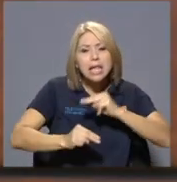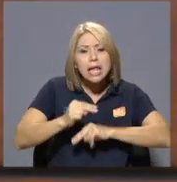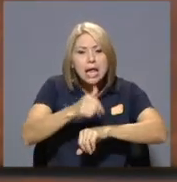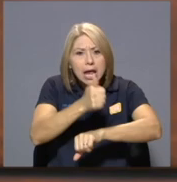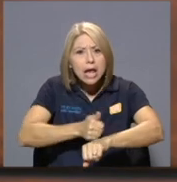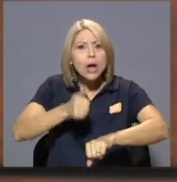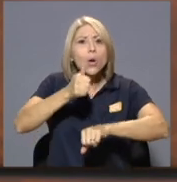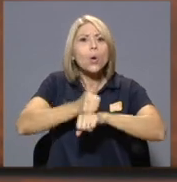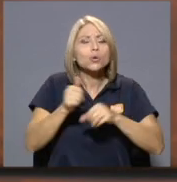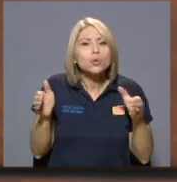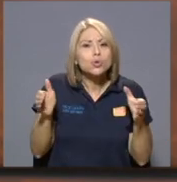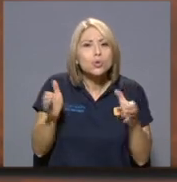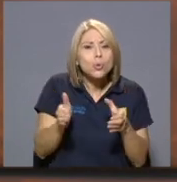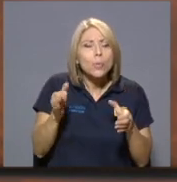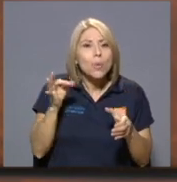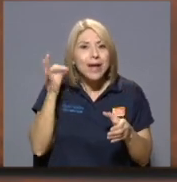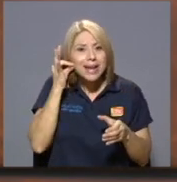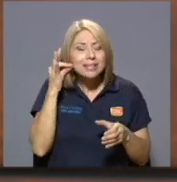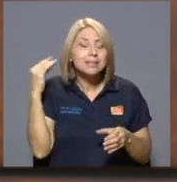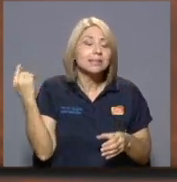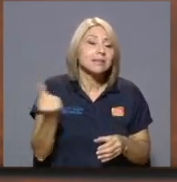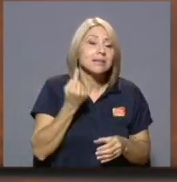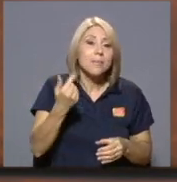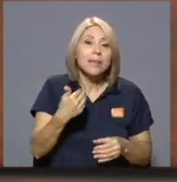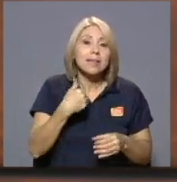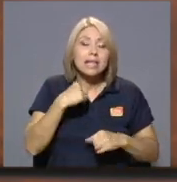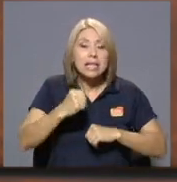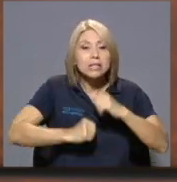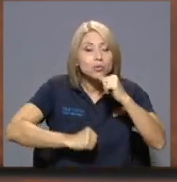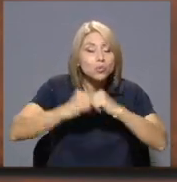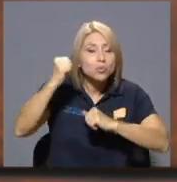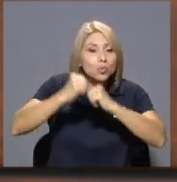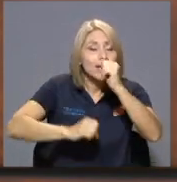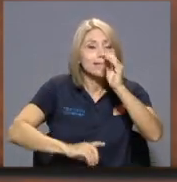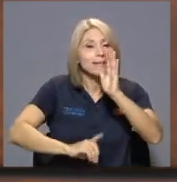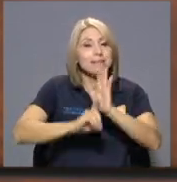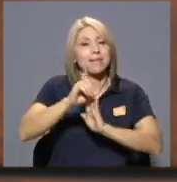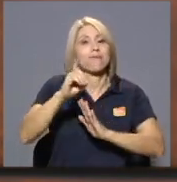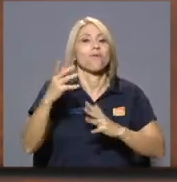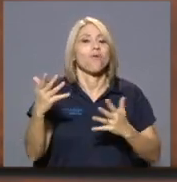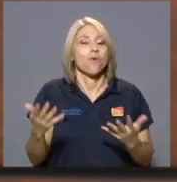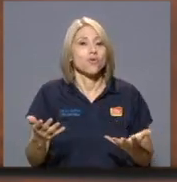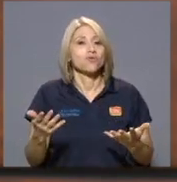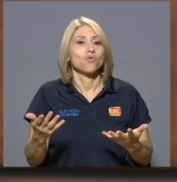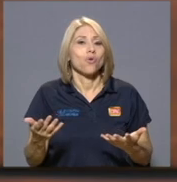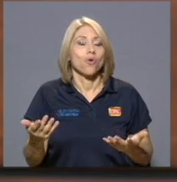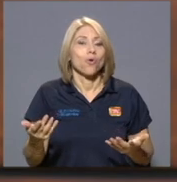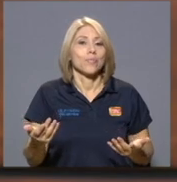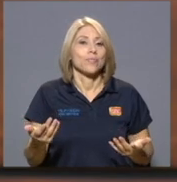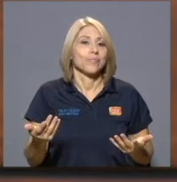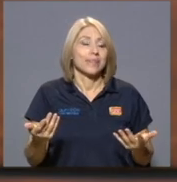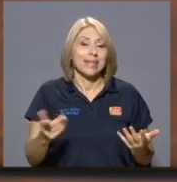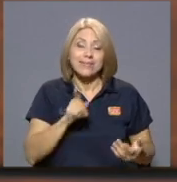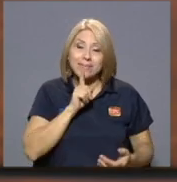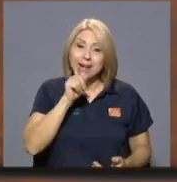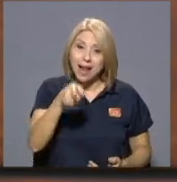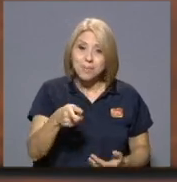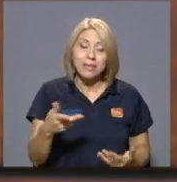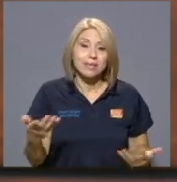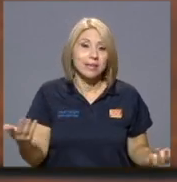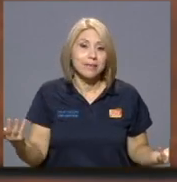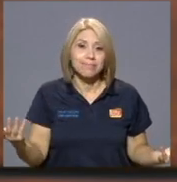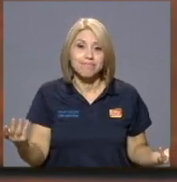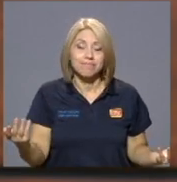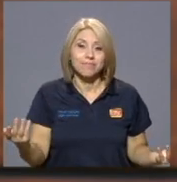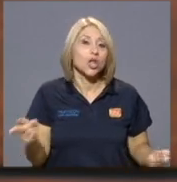vienen amarrados de estructuras de desarrollo, ¿verdad? Donde realmente, a ver,